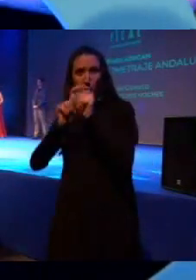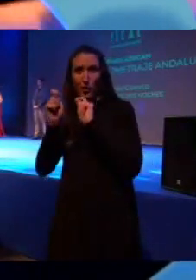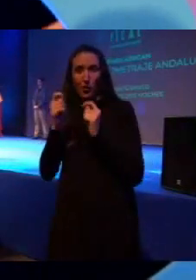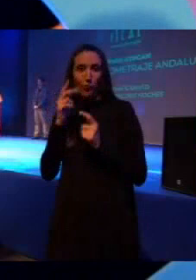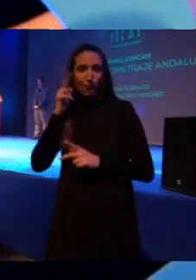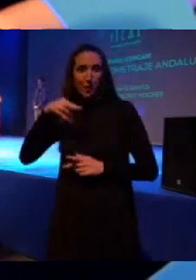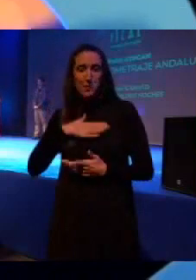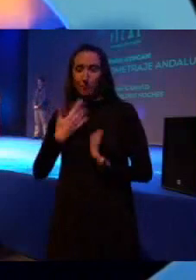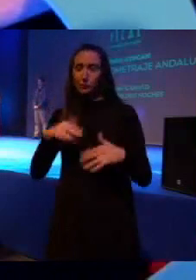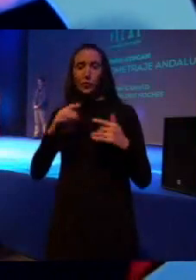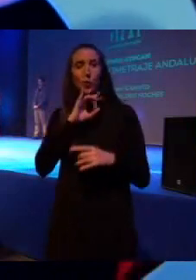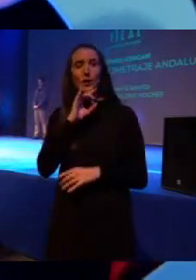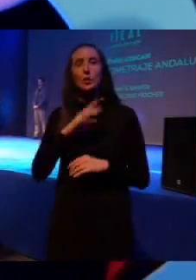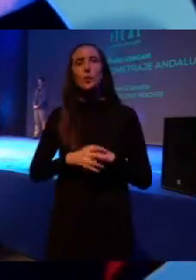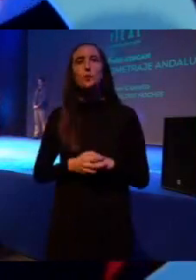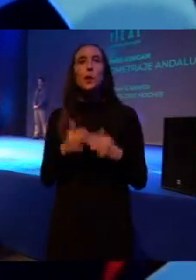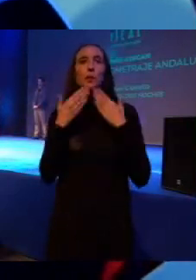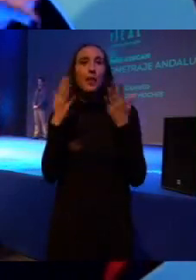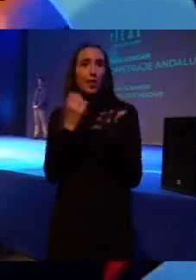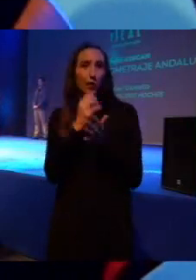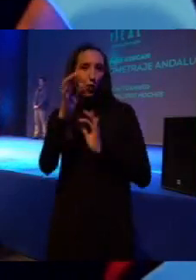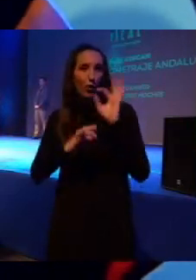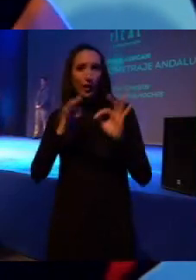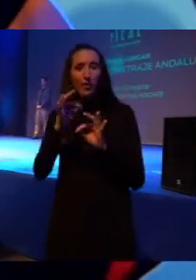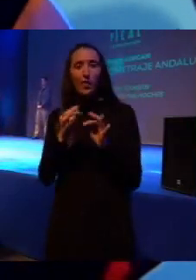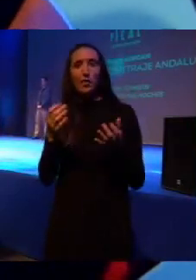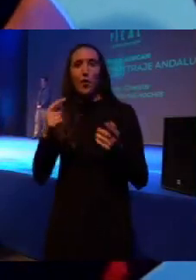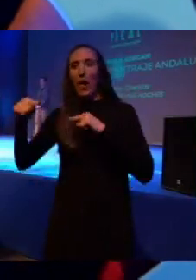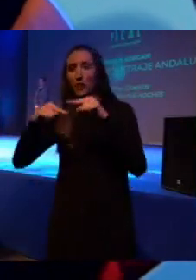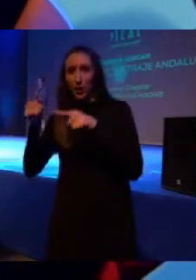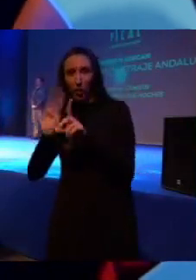gracias a toda la organización del festival, a Enrique Iznaola, por